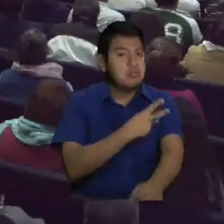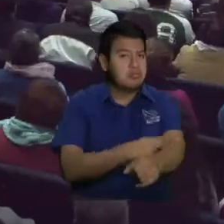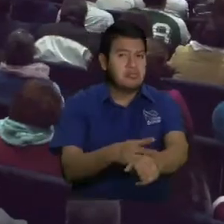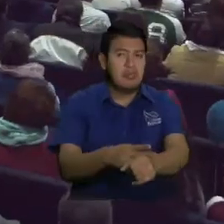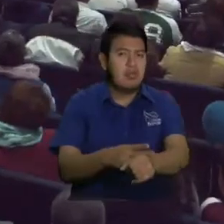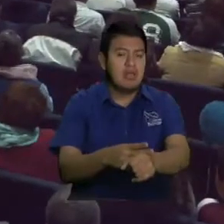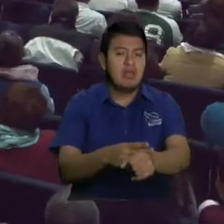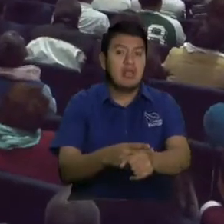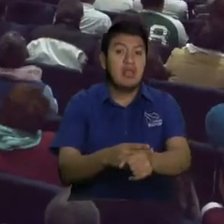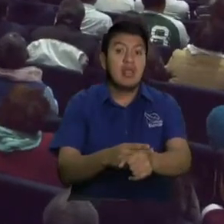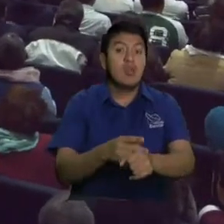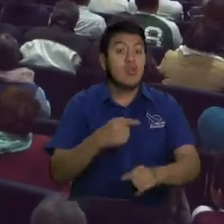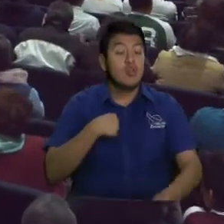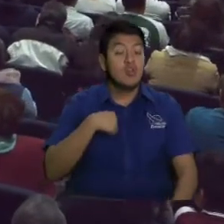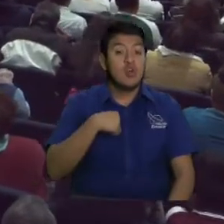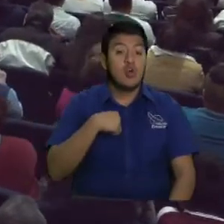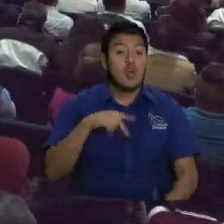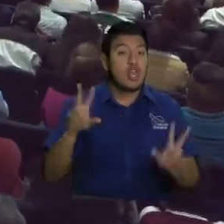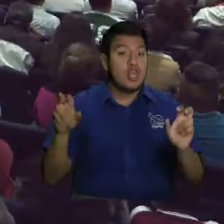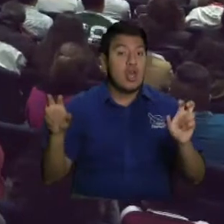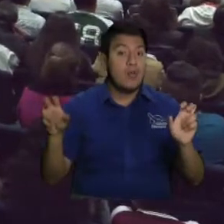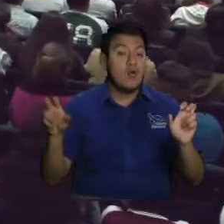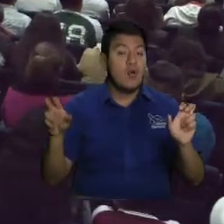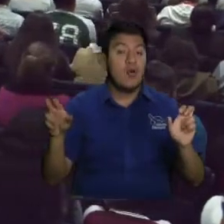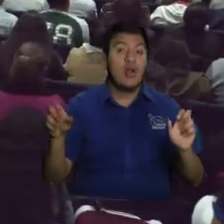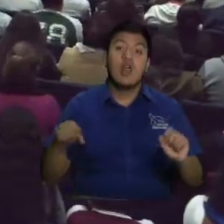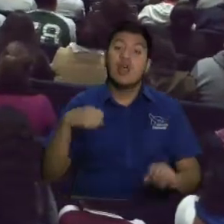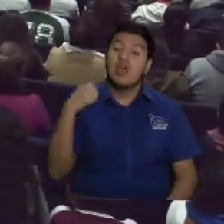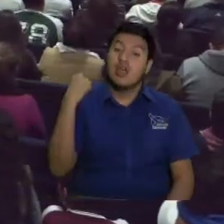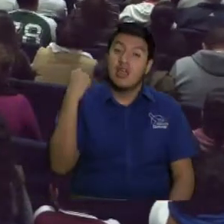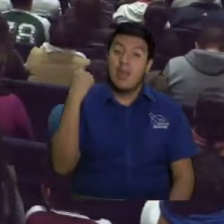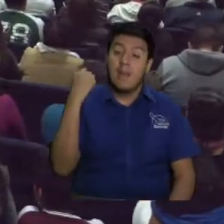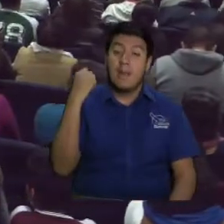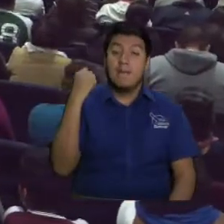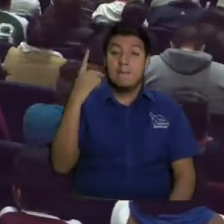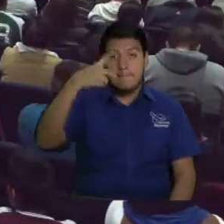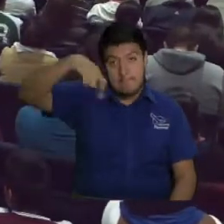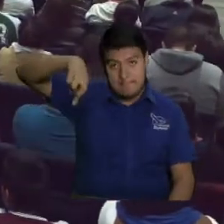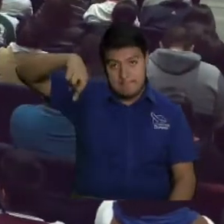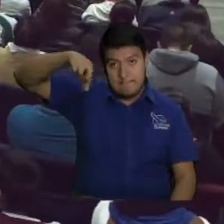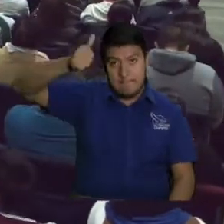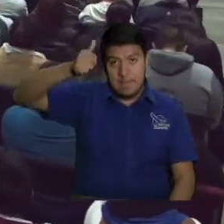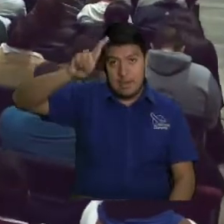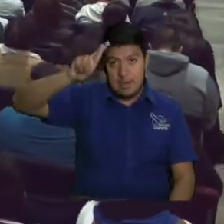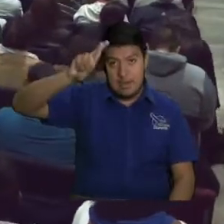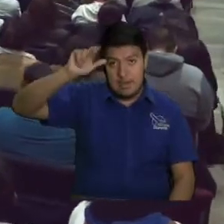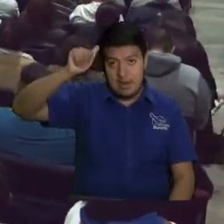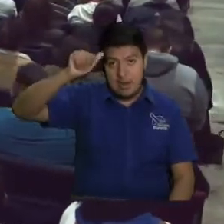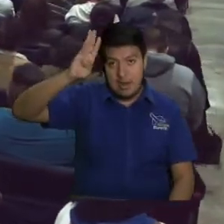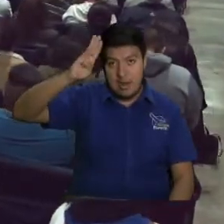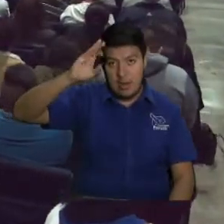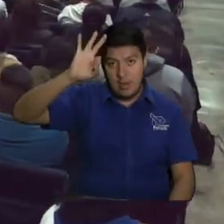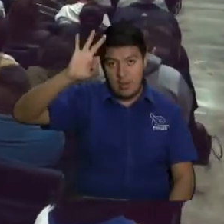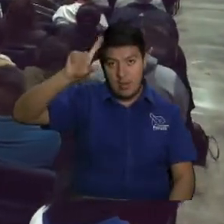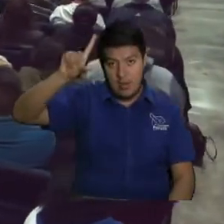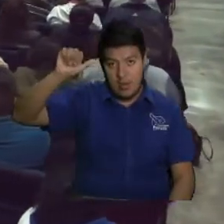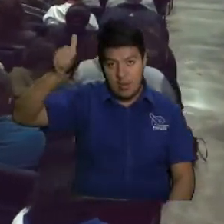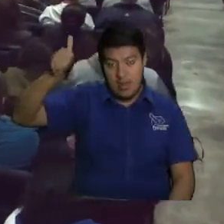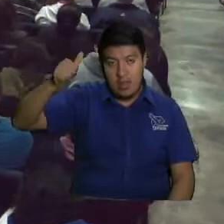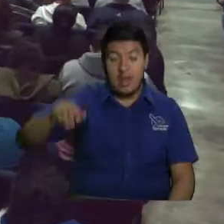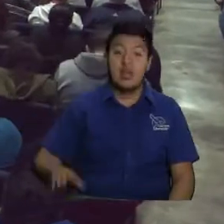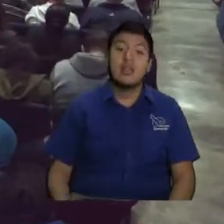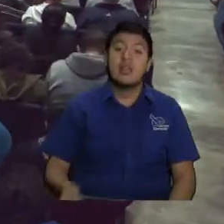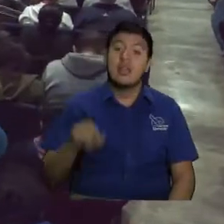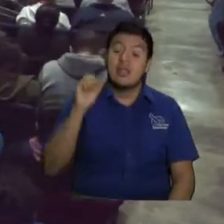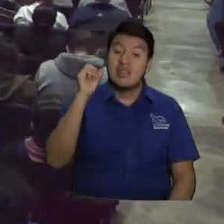llamo, a aquella que le llaman la parábola del hijo pródigo, de la dracma perdida y de la oveja perdida, que